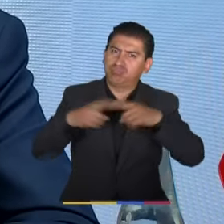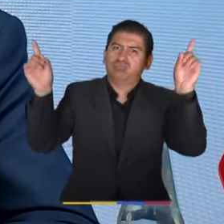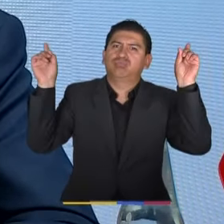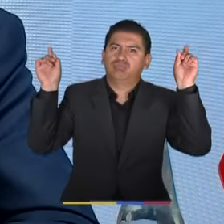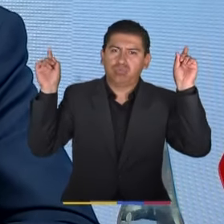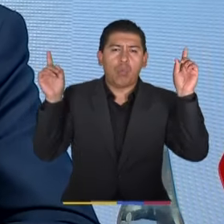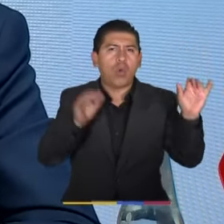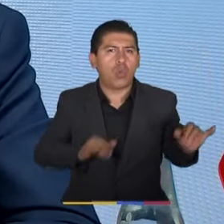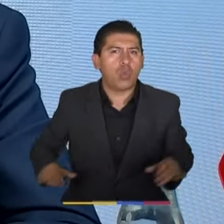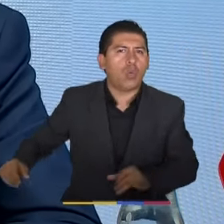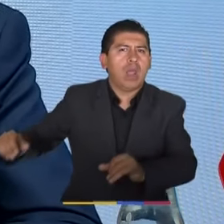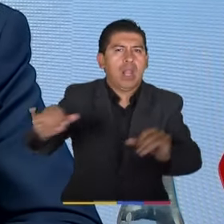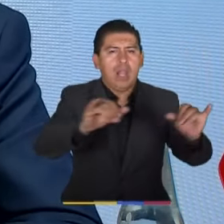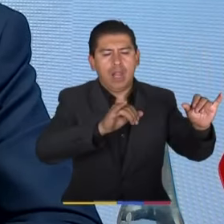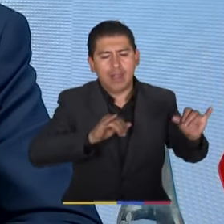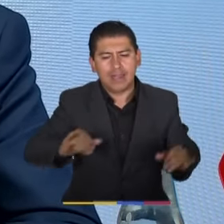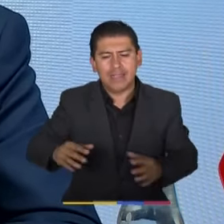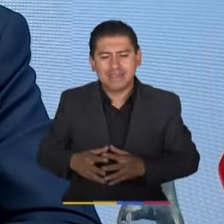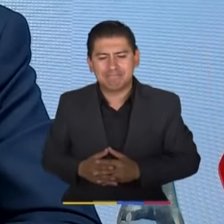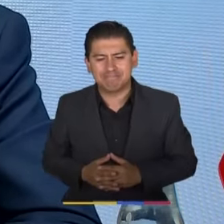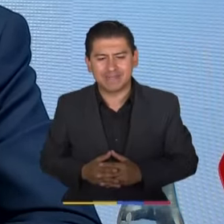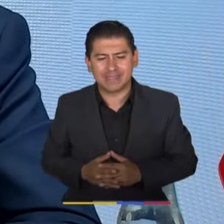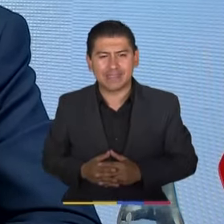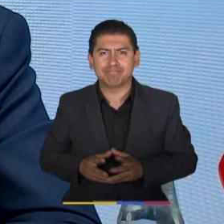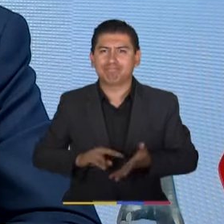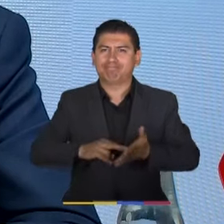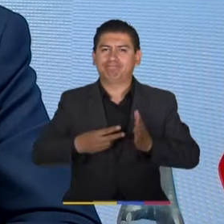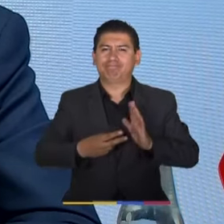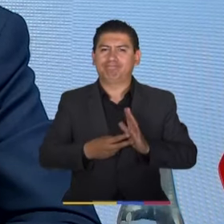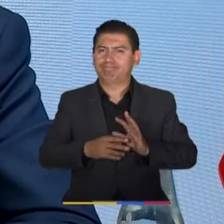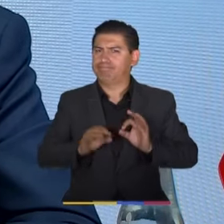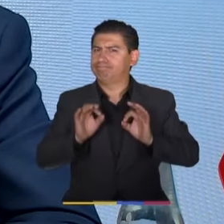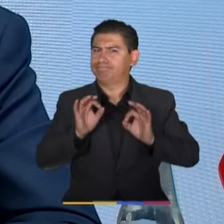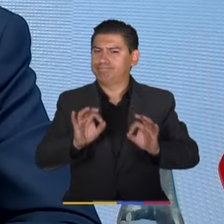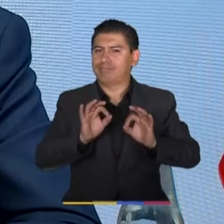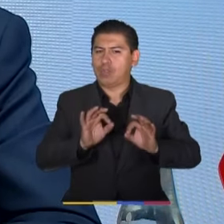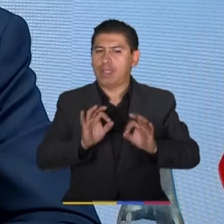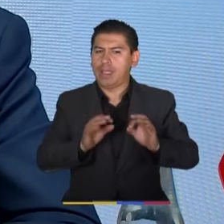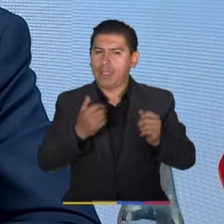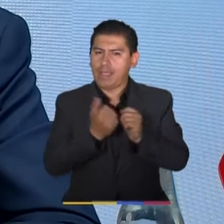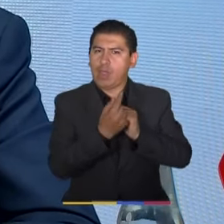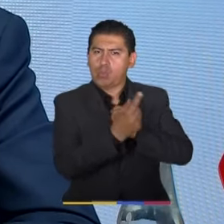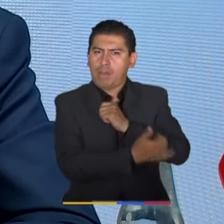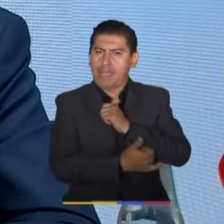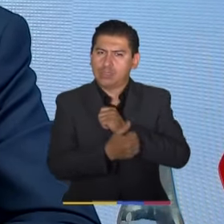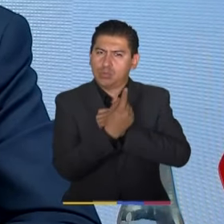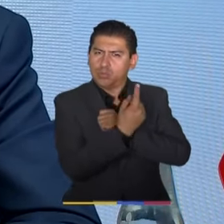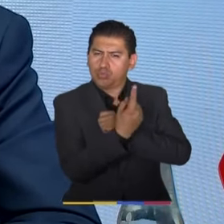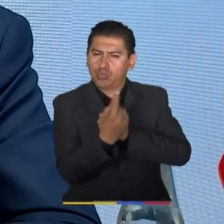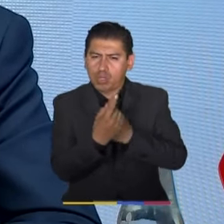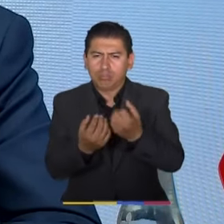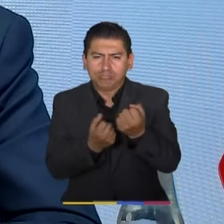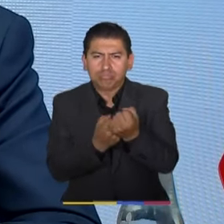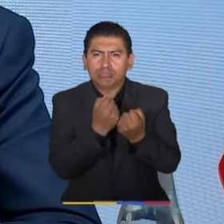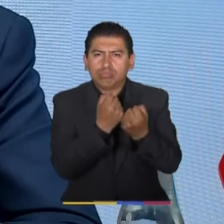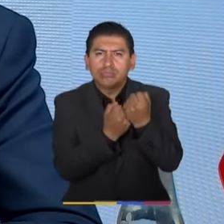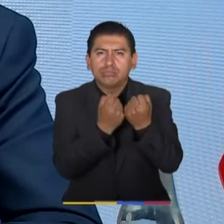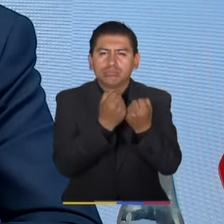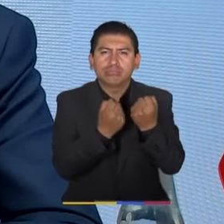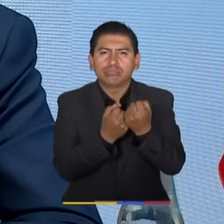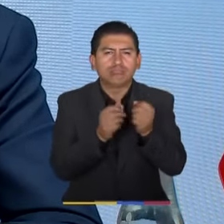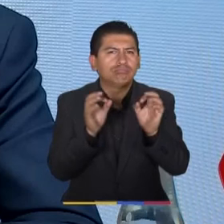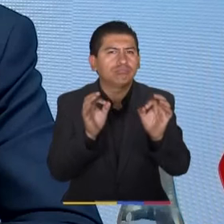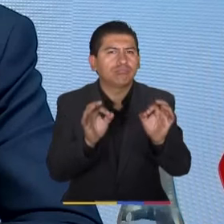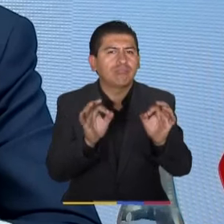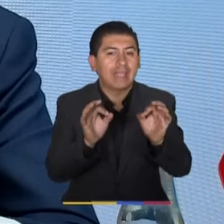especiales que gozan de un amplio respaldo y ponen de manifiesto el interés y la vitalidad